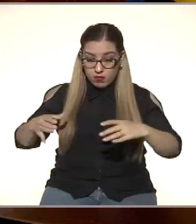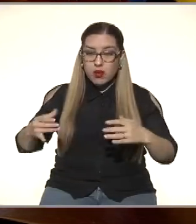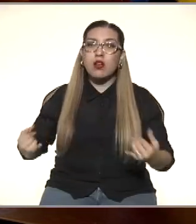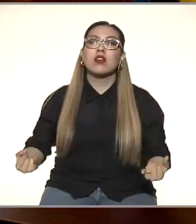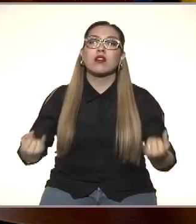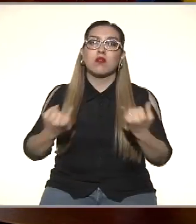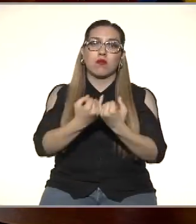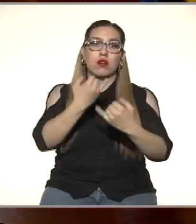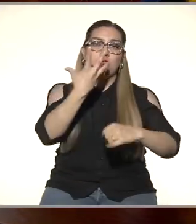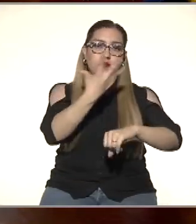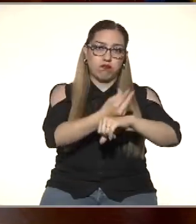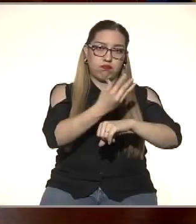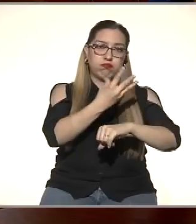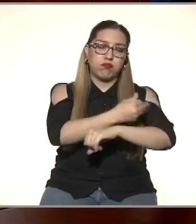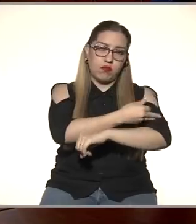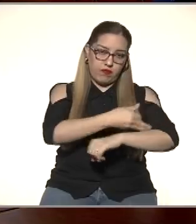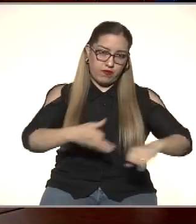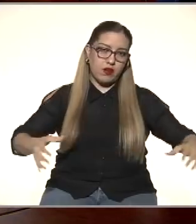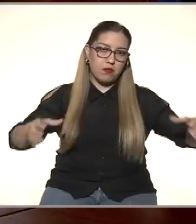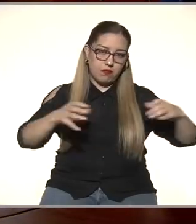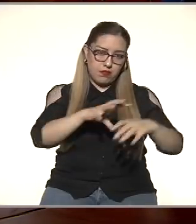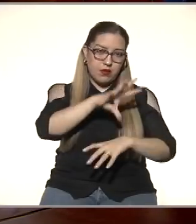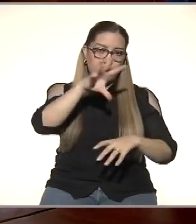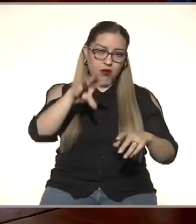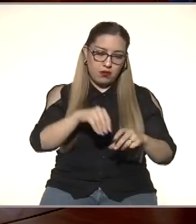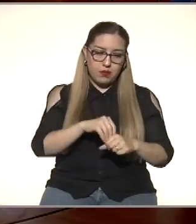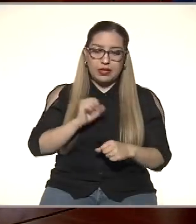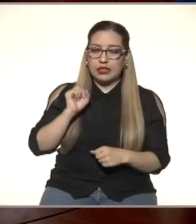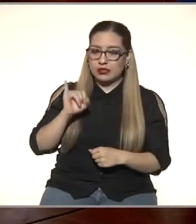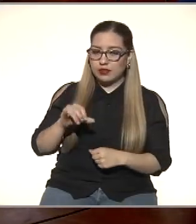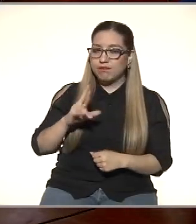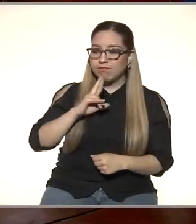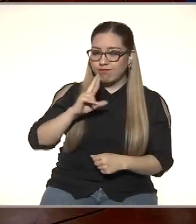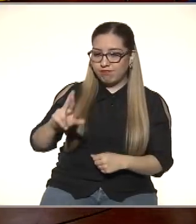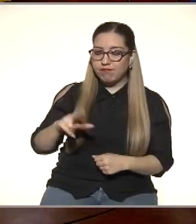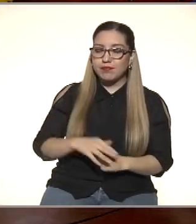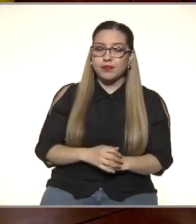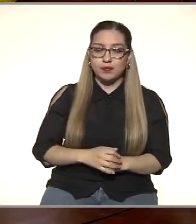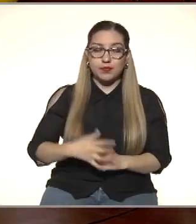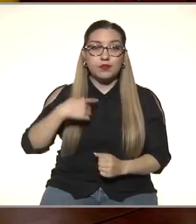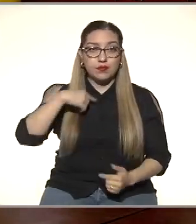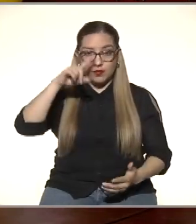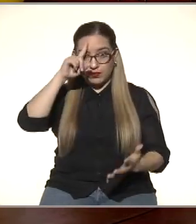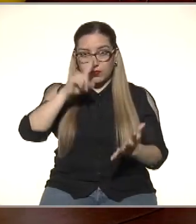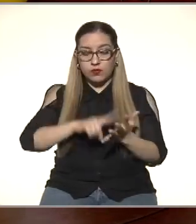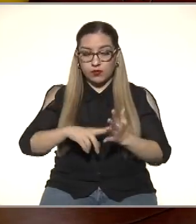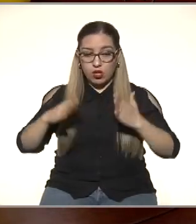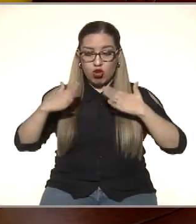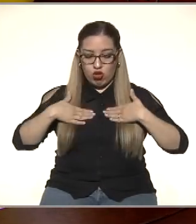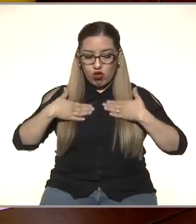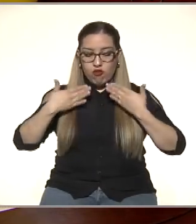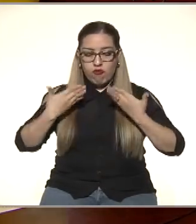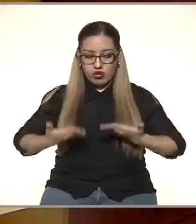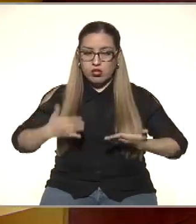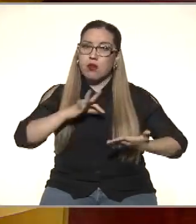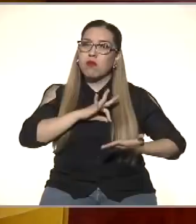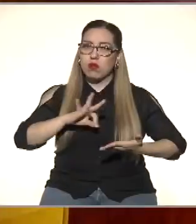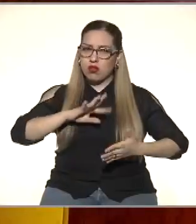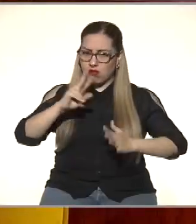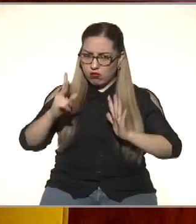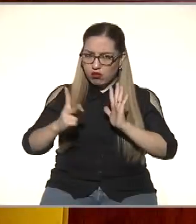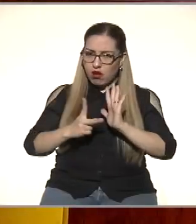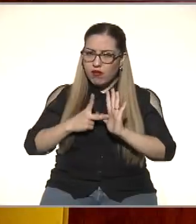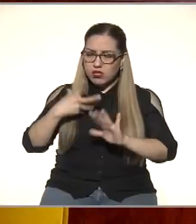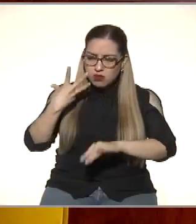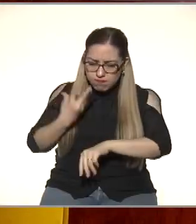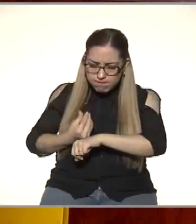familia también. Así es. ¿Están de acuerdo? Sí, totalmente. Y yo a tu respuesta diría sí. Yo creo que la confianza sí se puede reconstruir. Hay que hacer